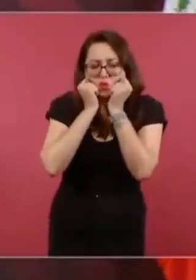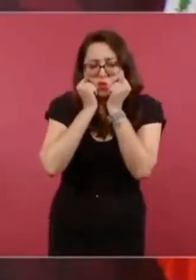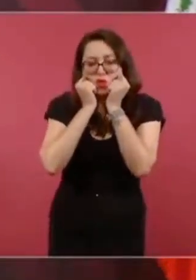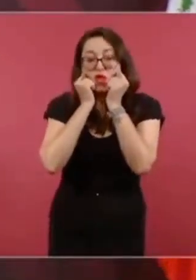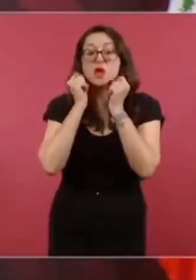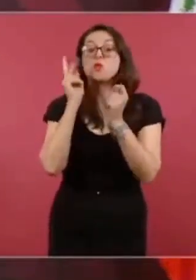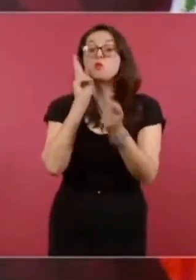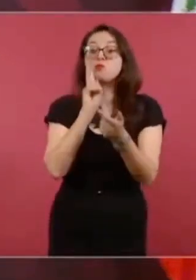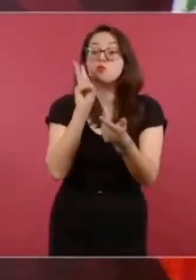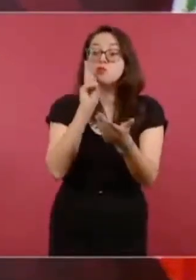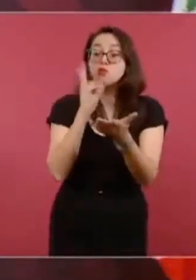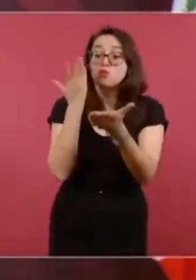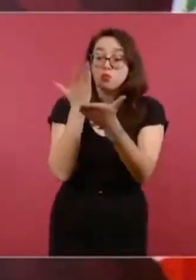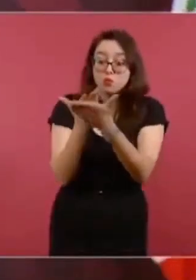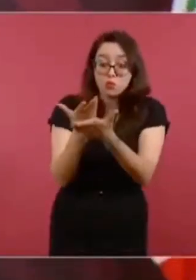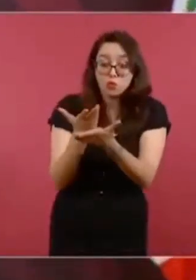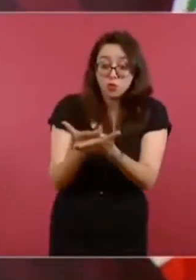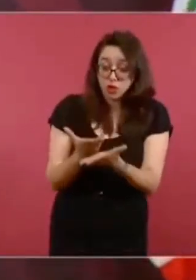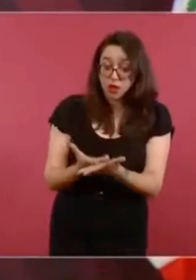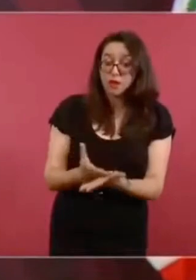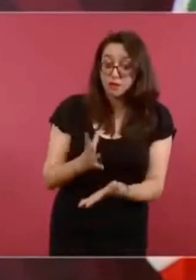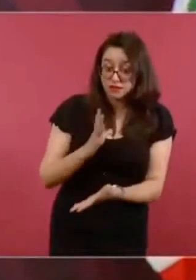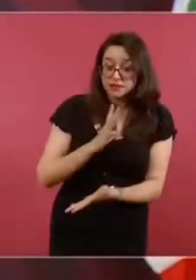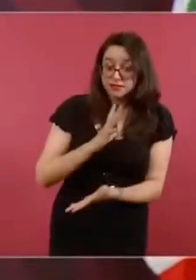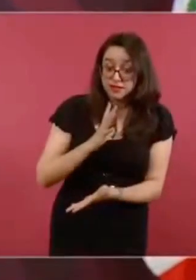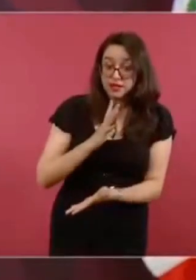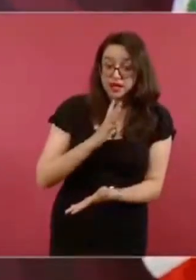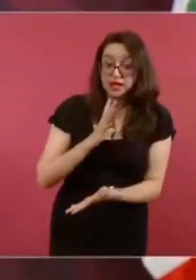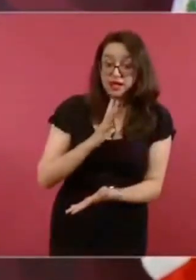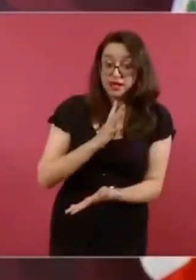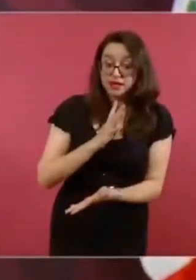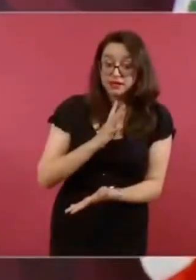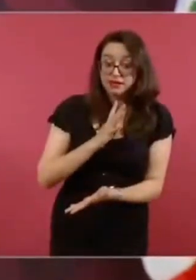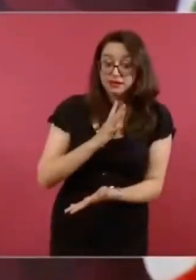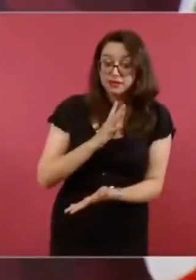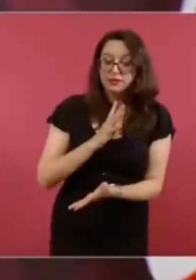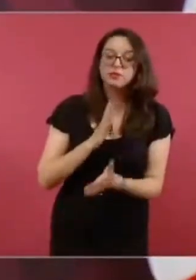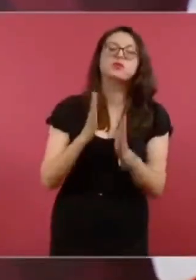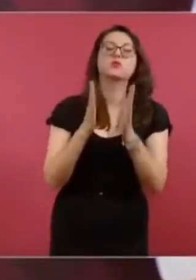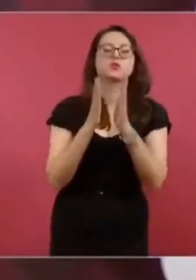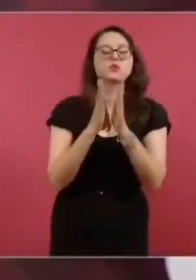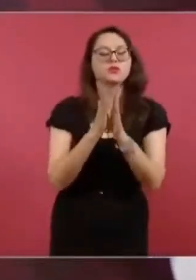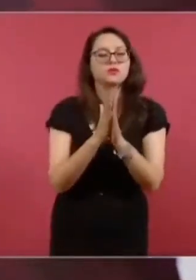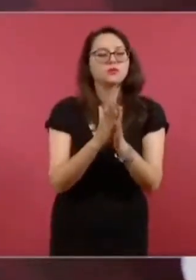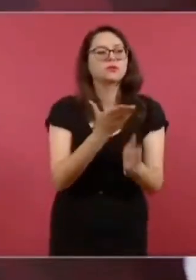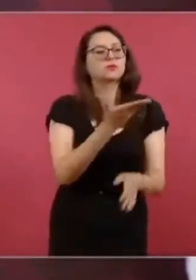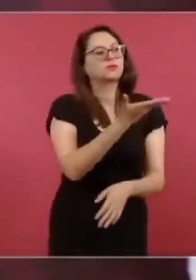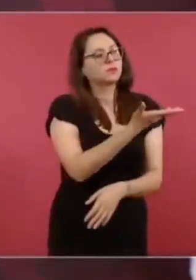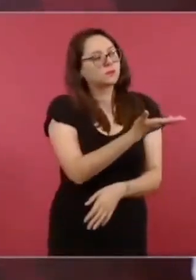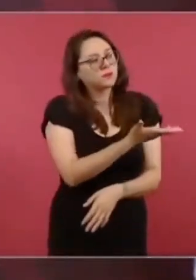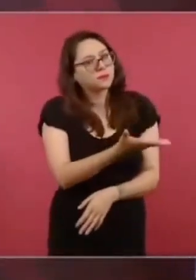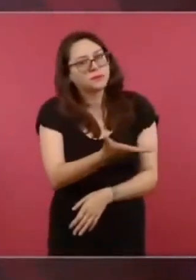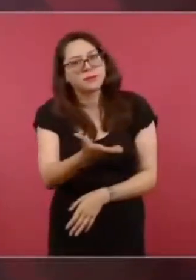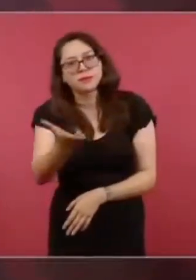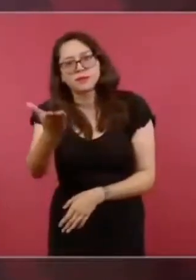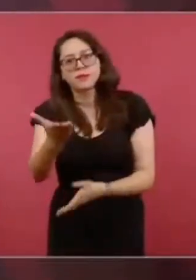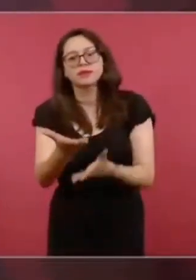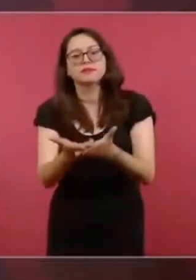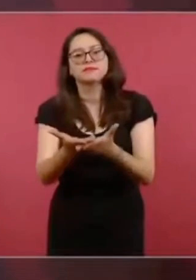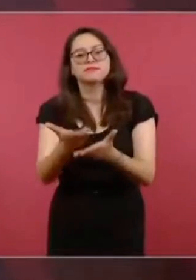si tuviesen pruebas, ¿sí? Que presenten la denuncia